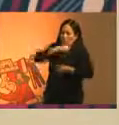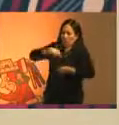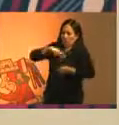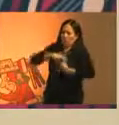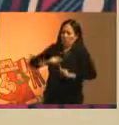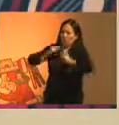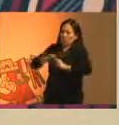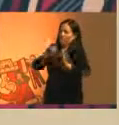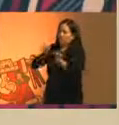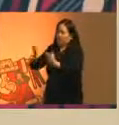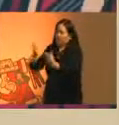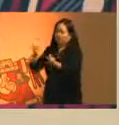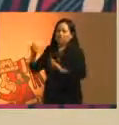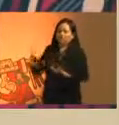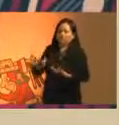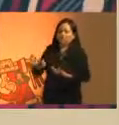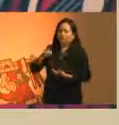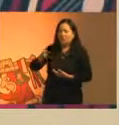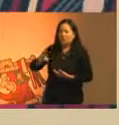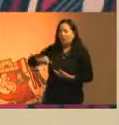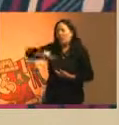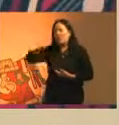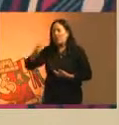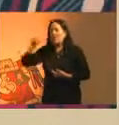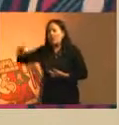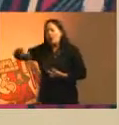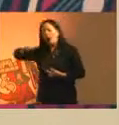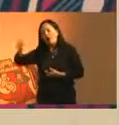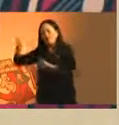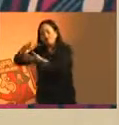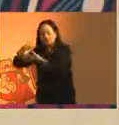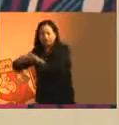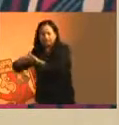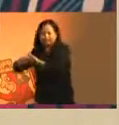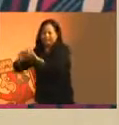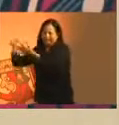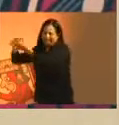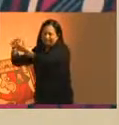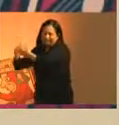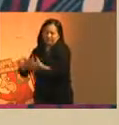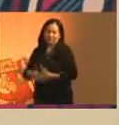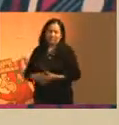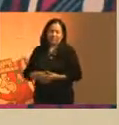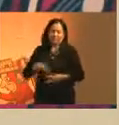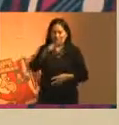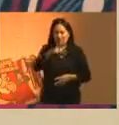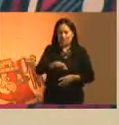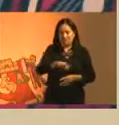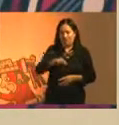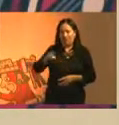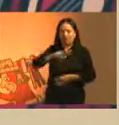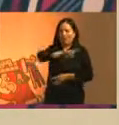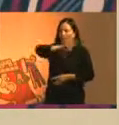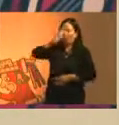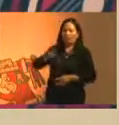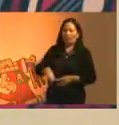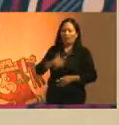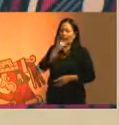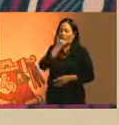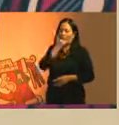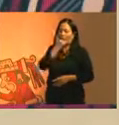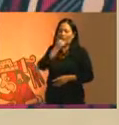fue con ellas fue a expropiar una hacienda calles nunca perdona primo tapia y